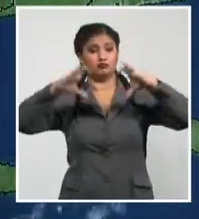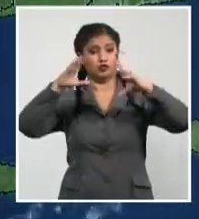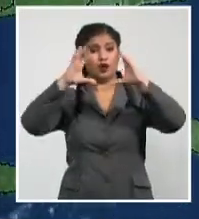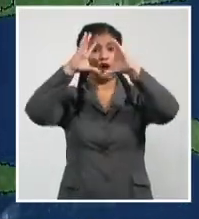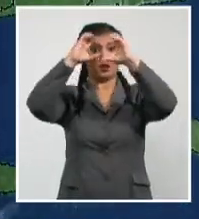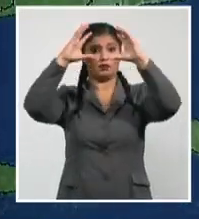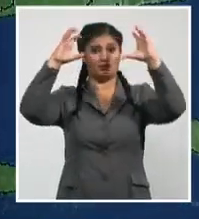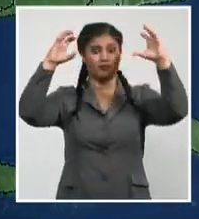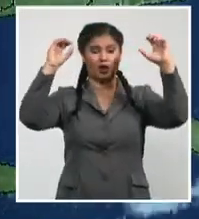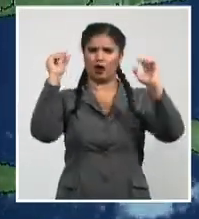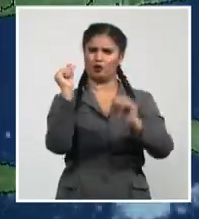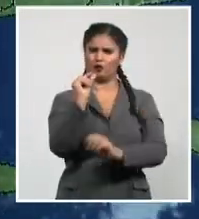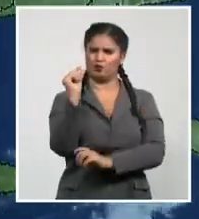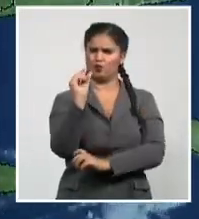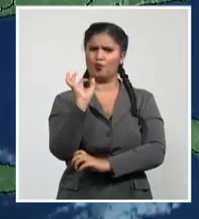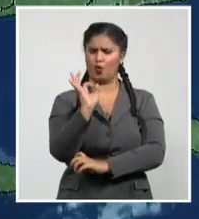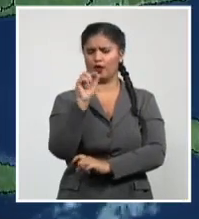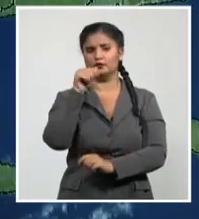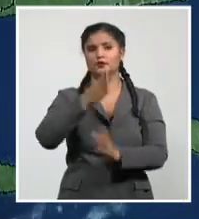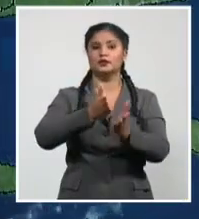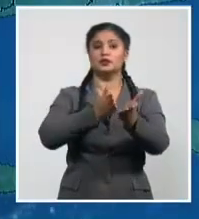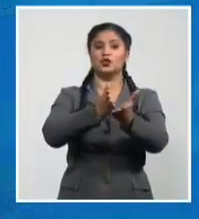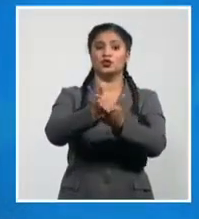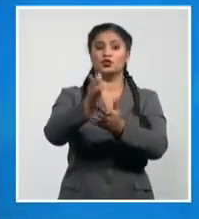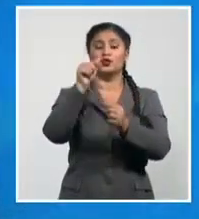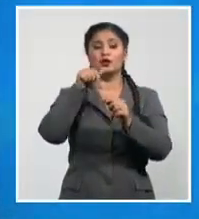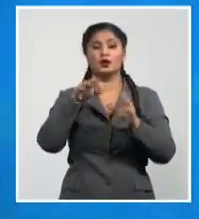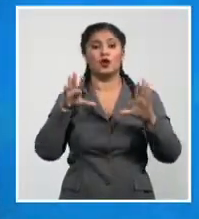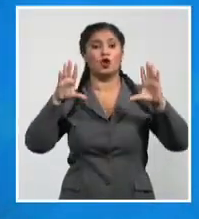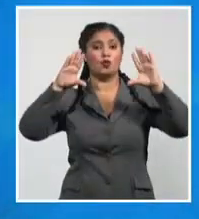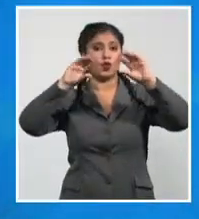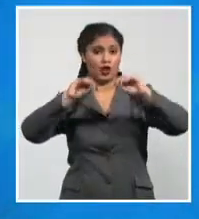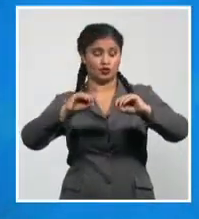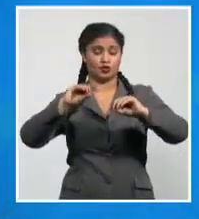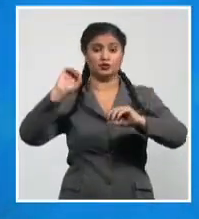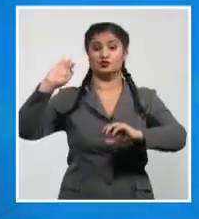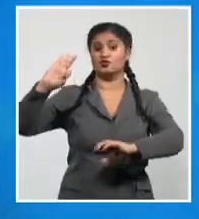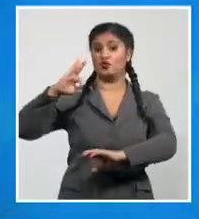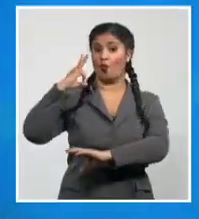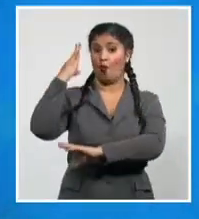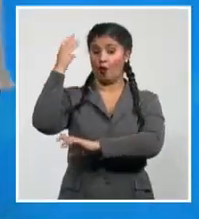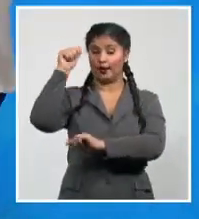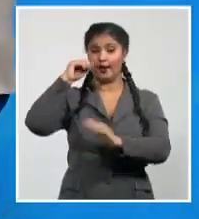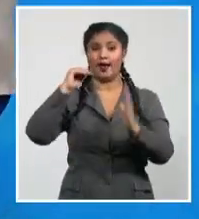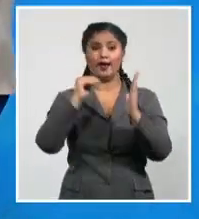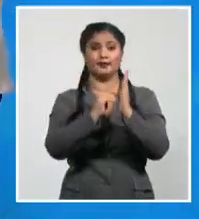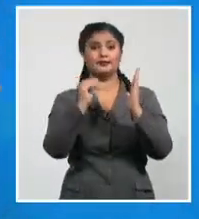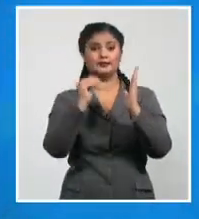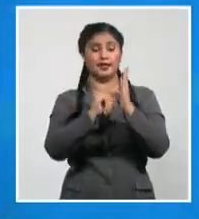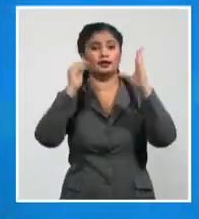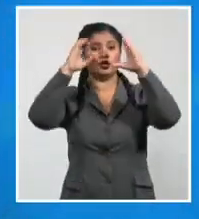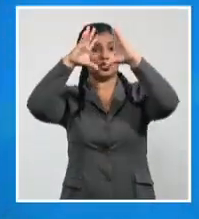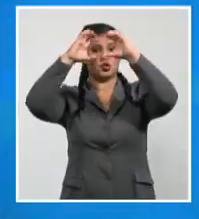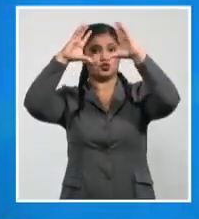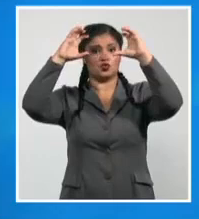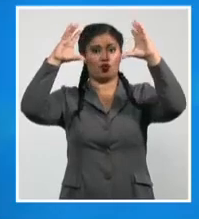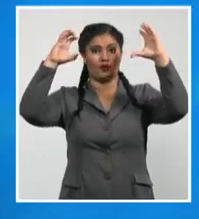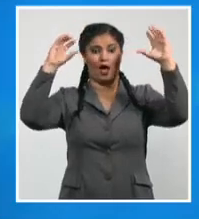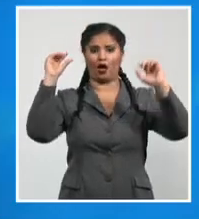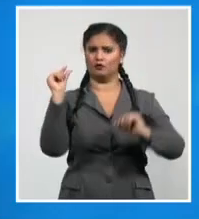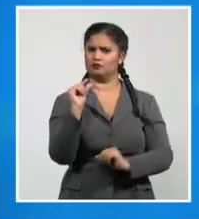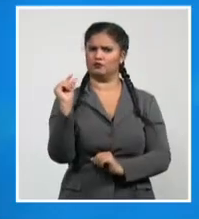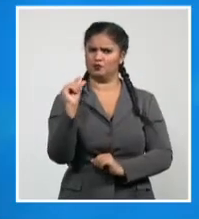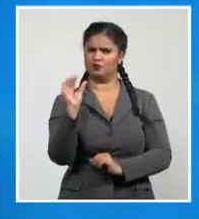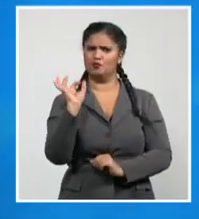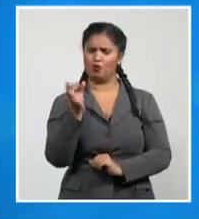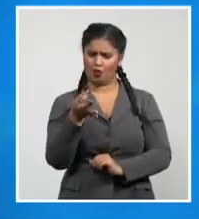nubosidad en toda Cuba. Así va a continuar en las próximas horas con muchísimo sol y en la tarde estará parcialmente nublado, prácticamente sin